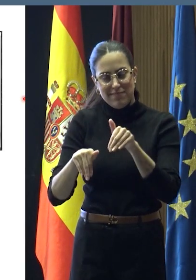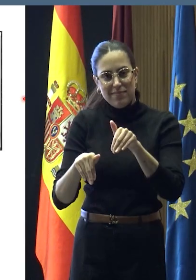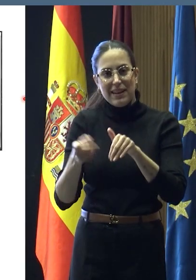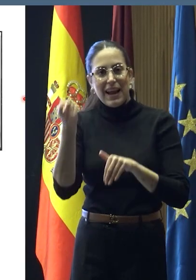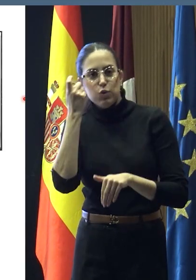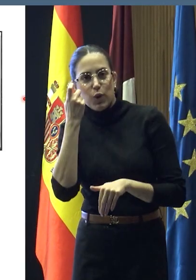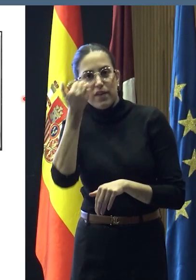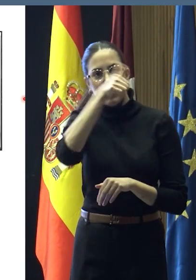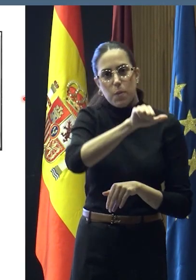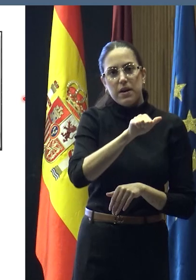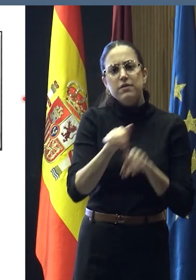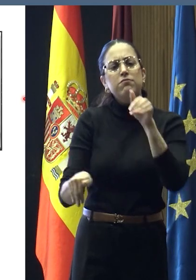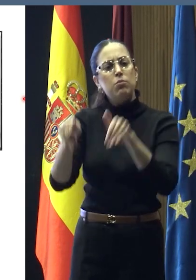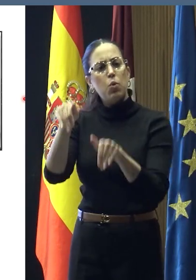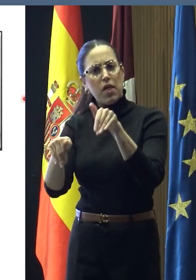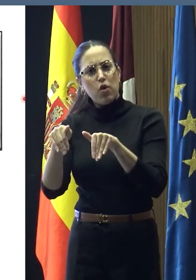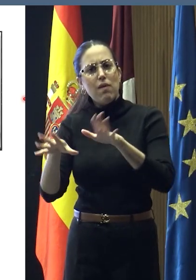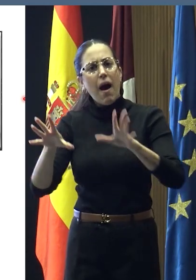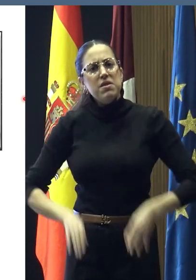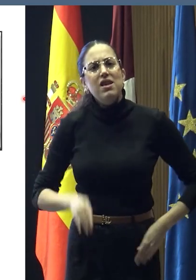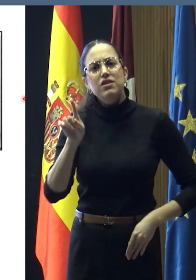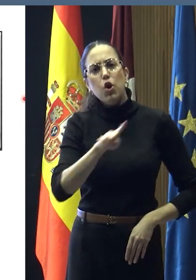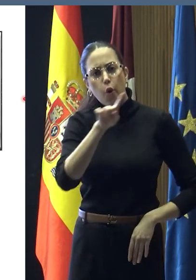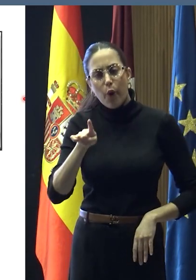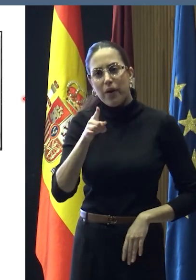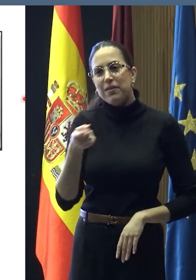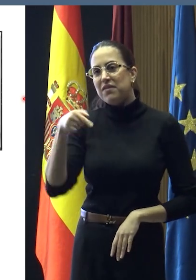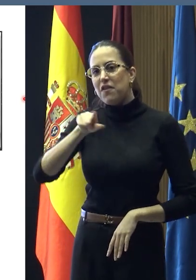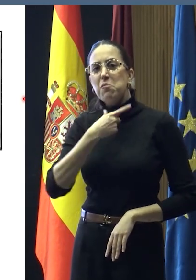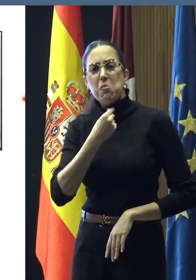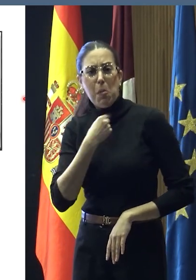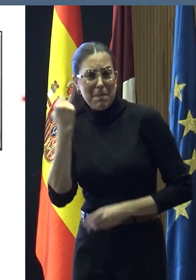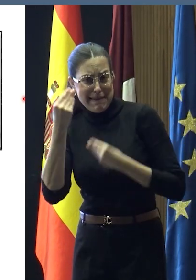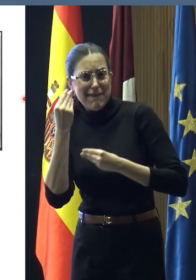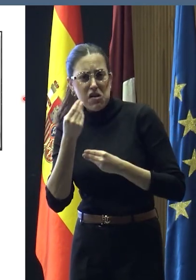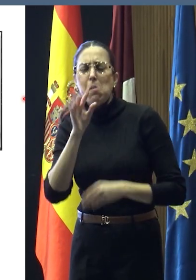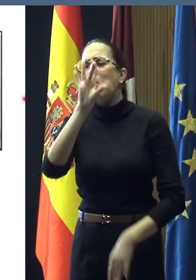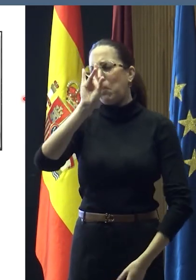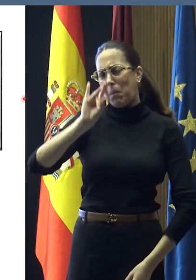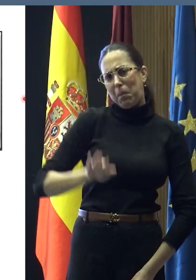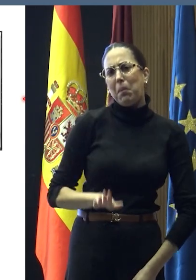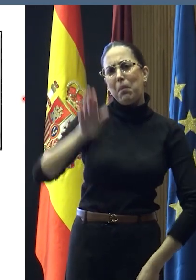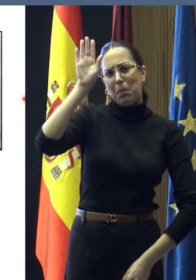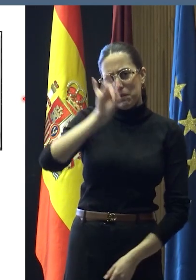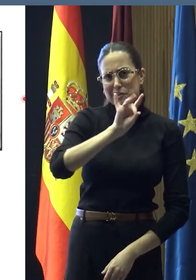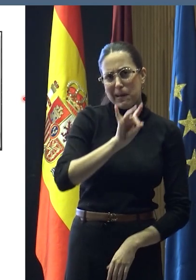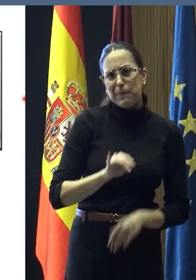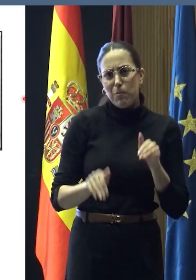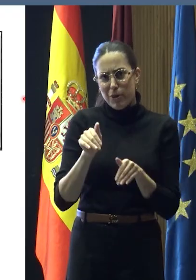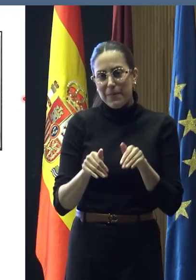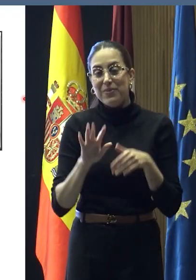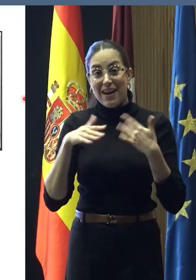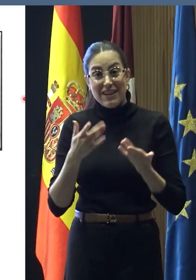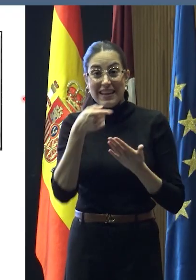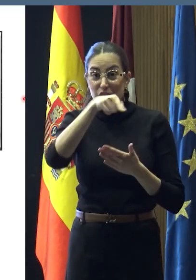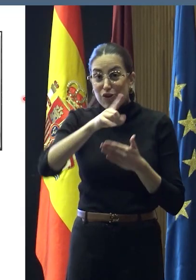estudiantes varones si la admitían o no, y pensando que era una broma, votaron que sí. Así que gracias a ello,